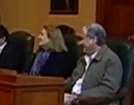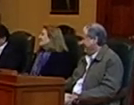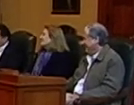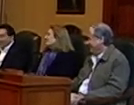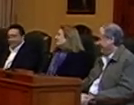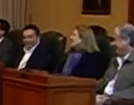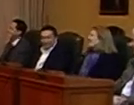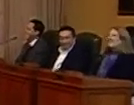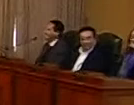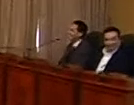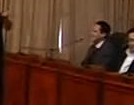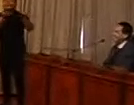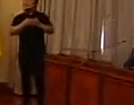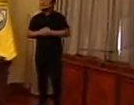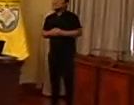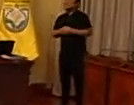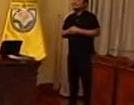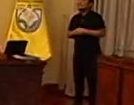Adelante.